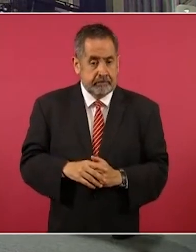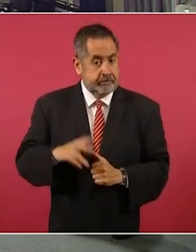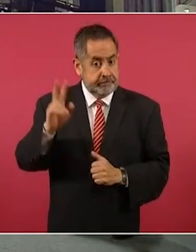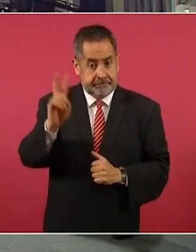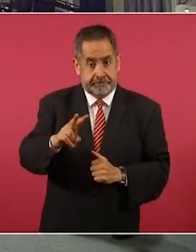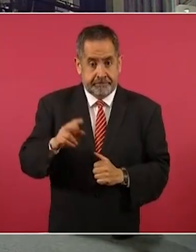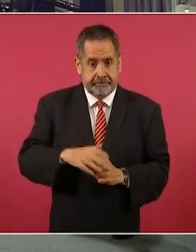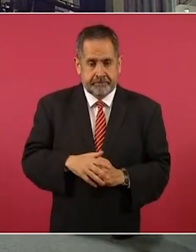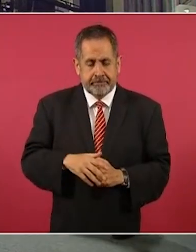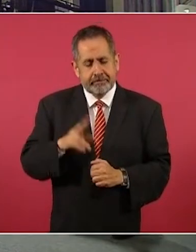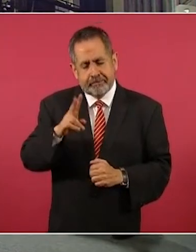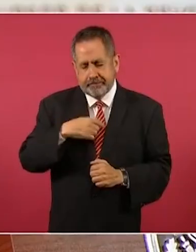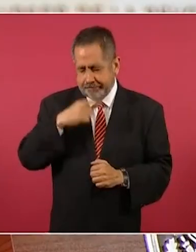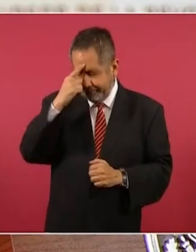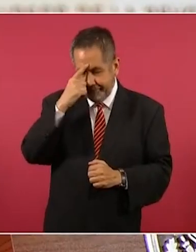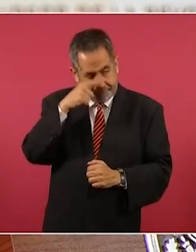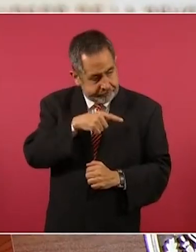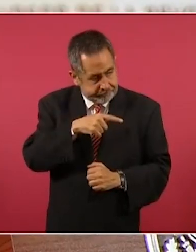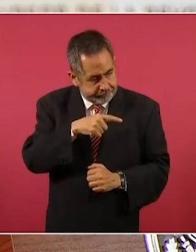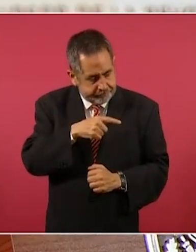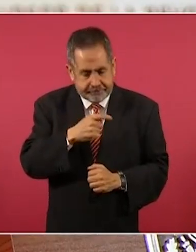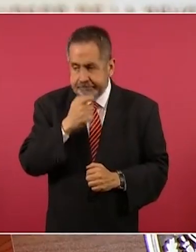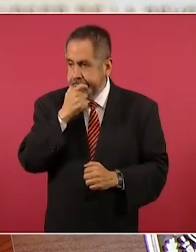la verdad me da risa.